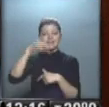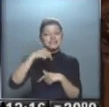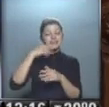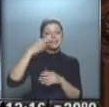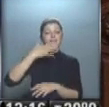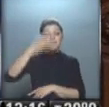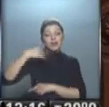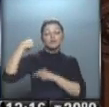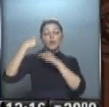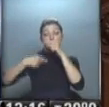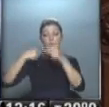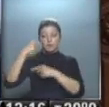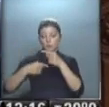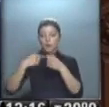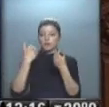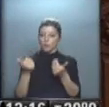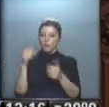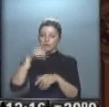este fallo,